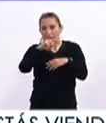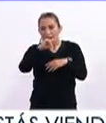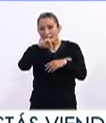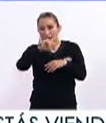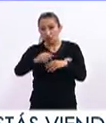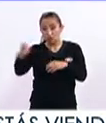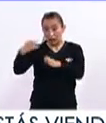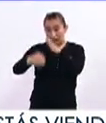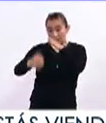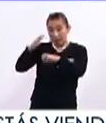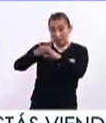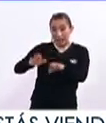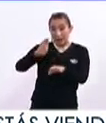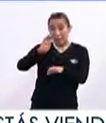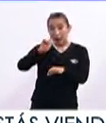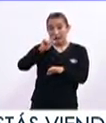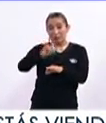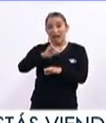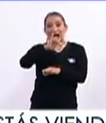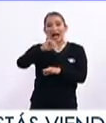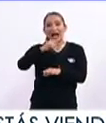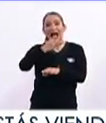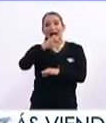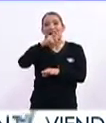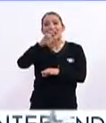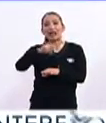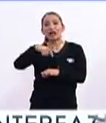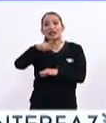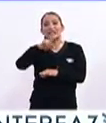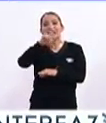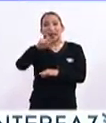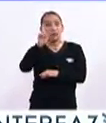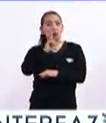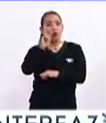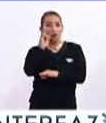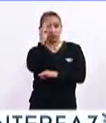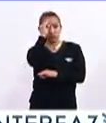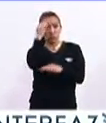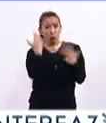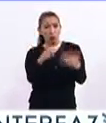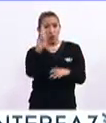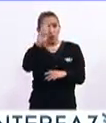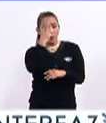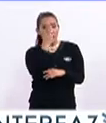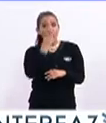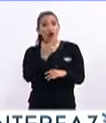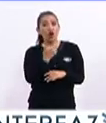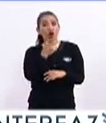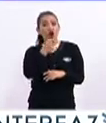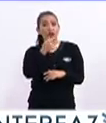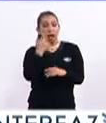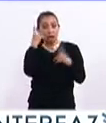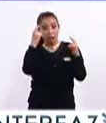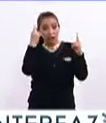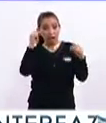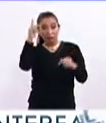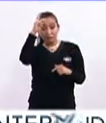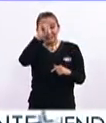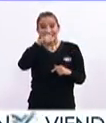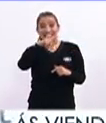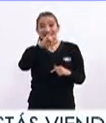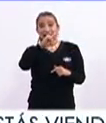una enemiga principal de Batman es Harley Quinzel, una sobresaliente estudiante de la Universidad de Gotham que se graduó como